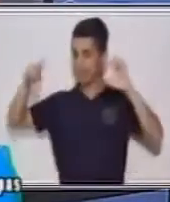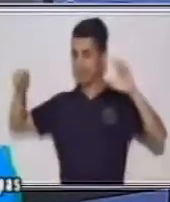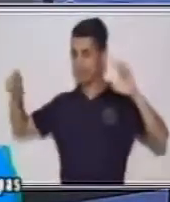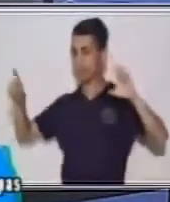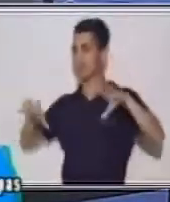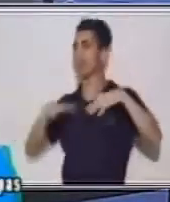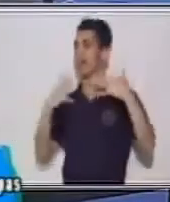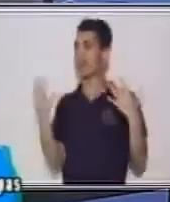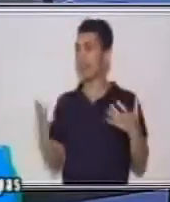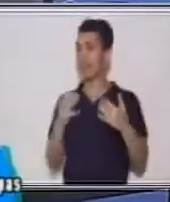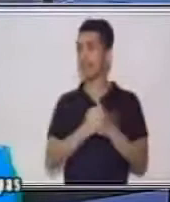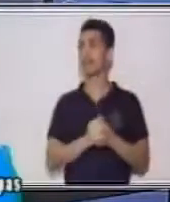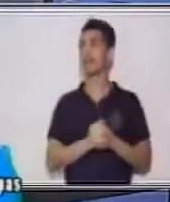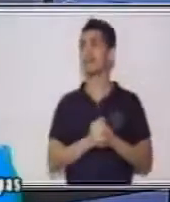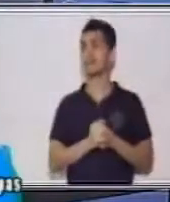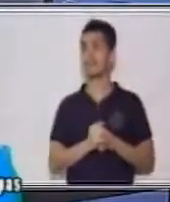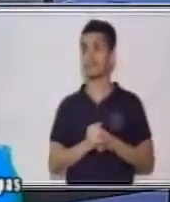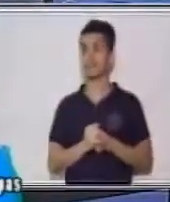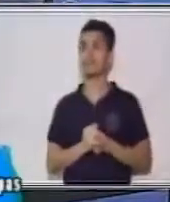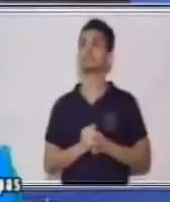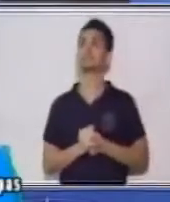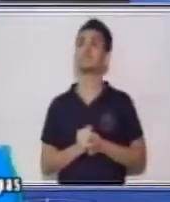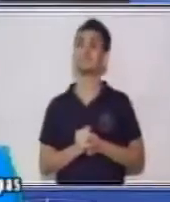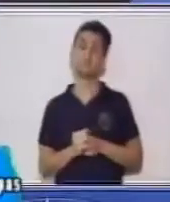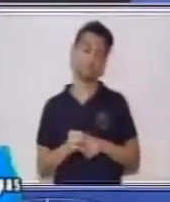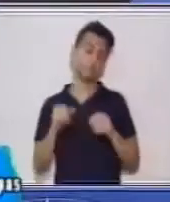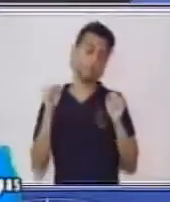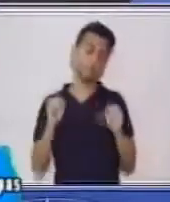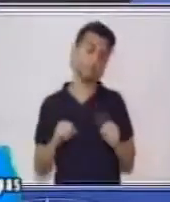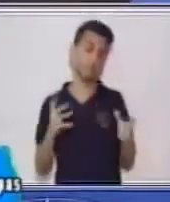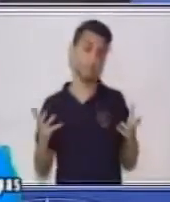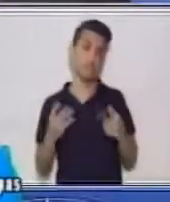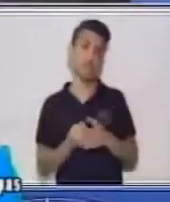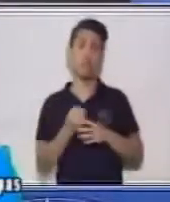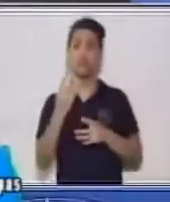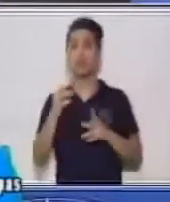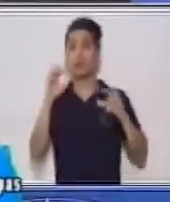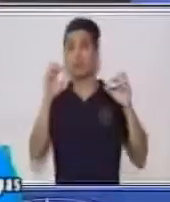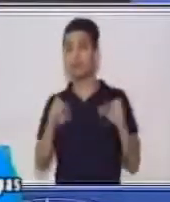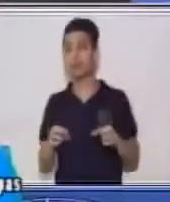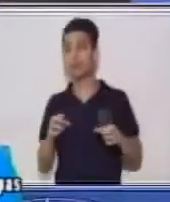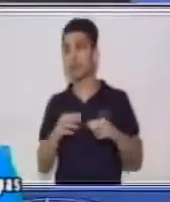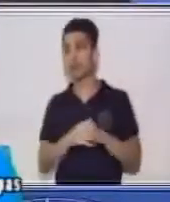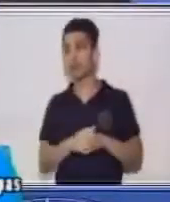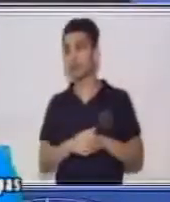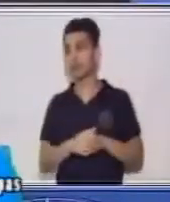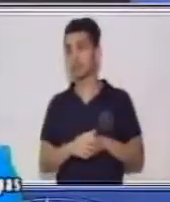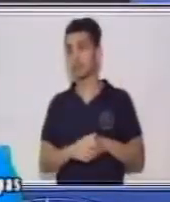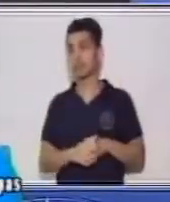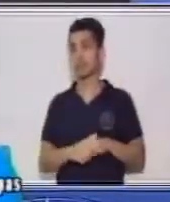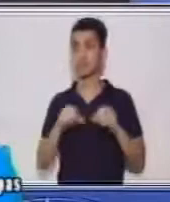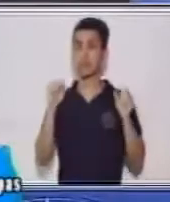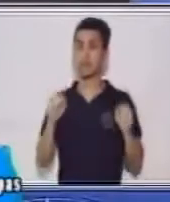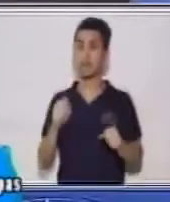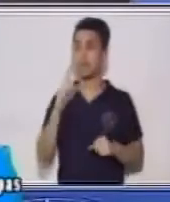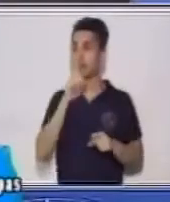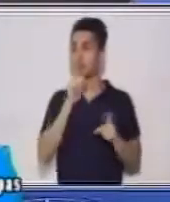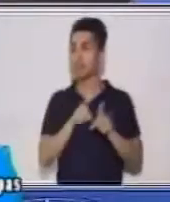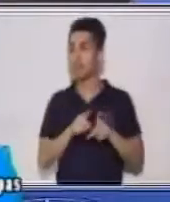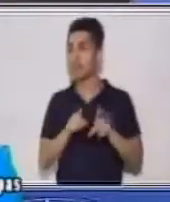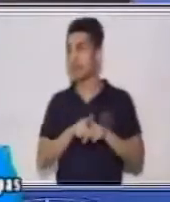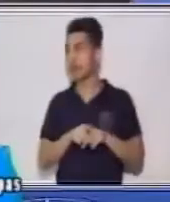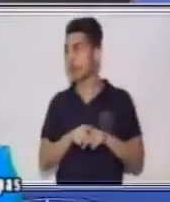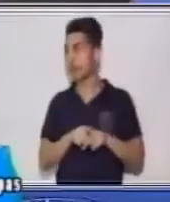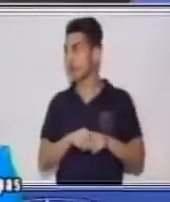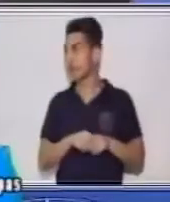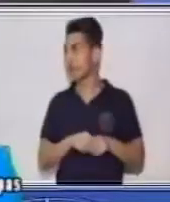qué? Así es, puede ser del número de personas, puede ser también de